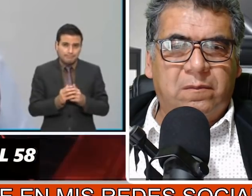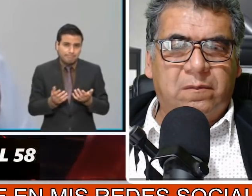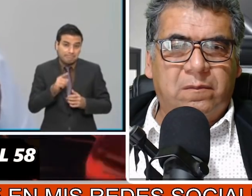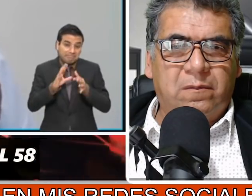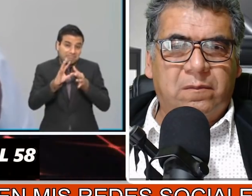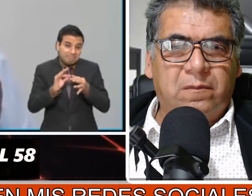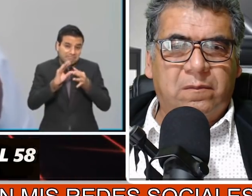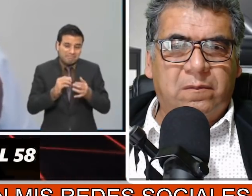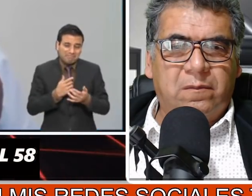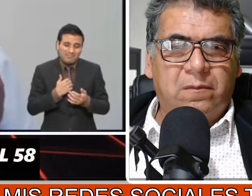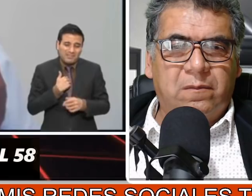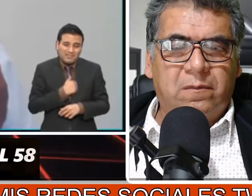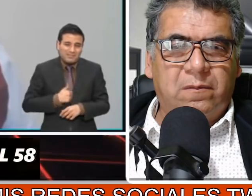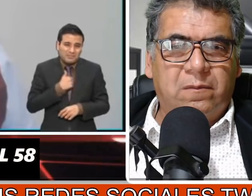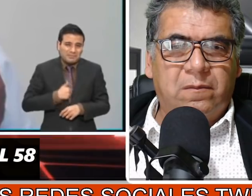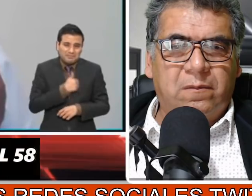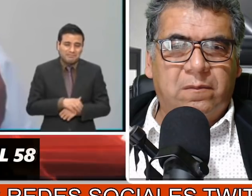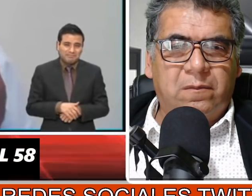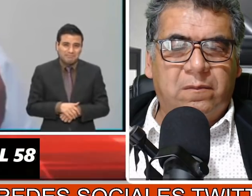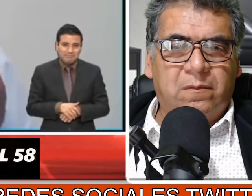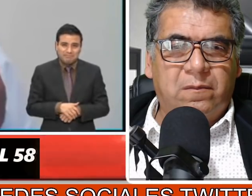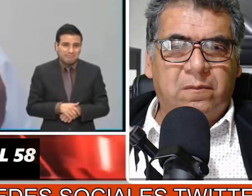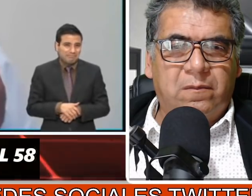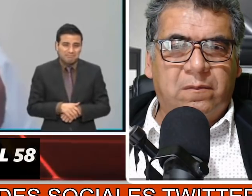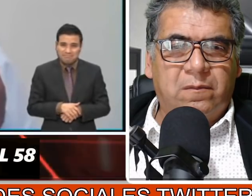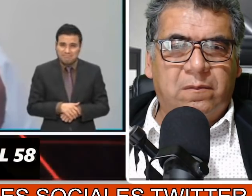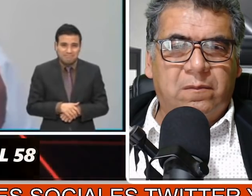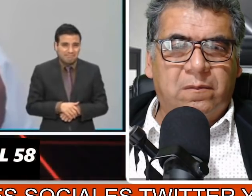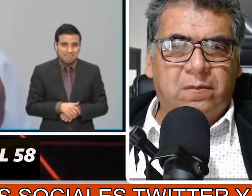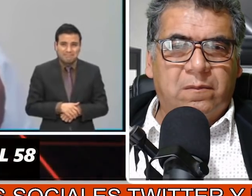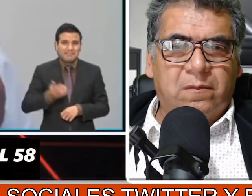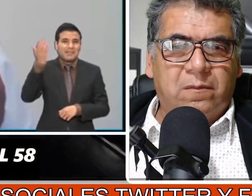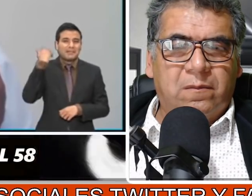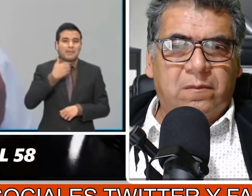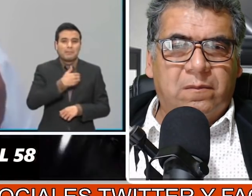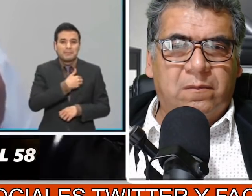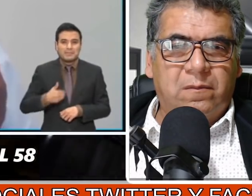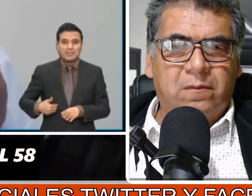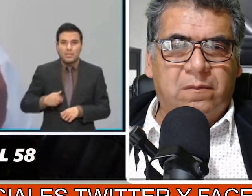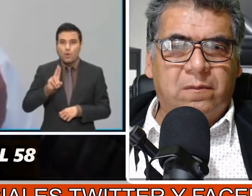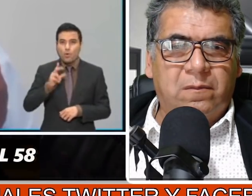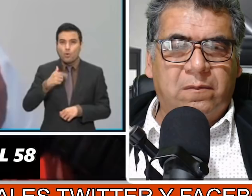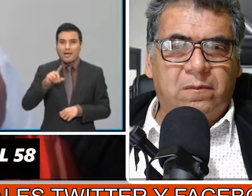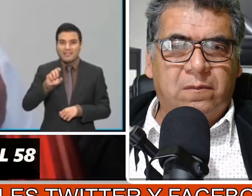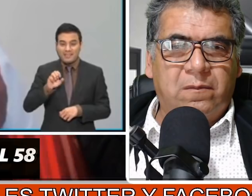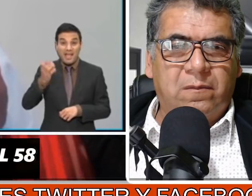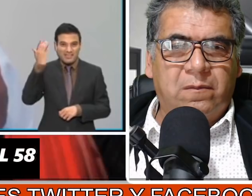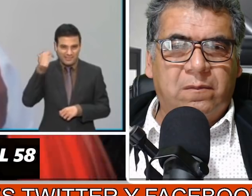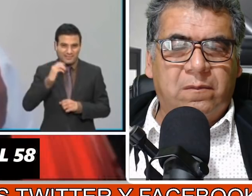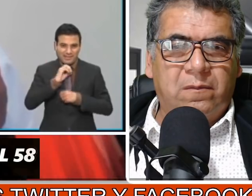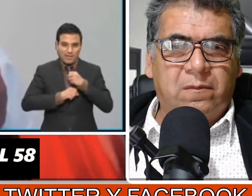así. Está resultando peor que aquel presidente Ugalde, el que robó la elección